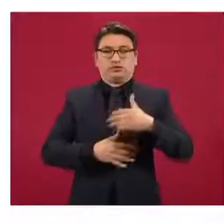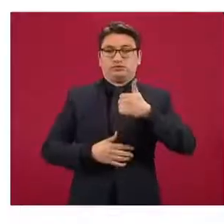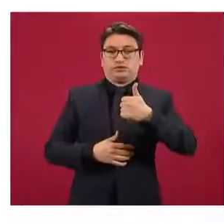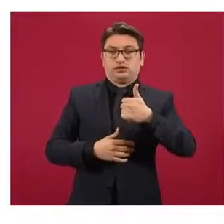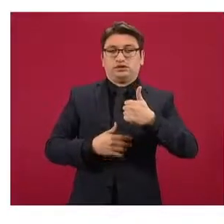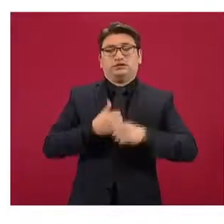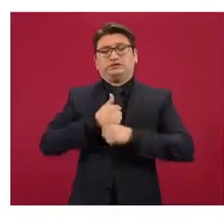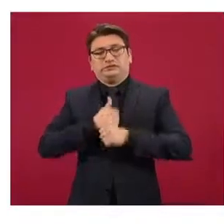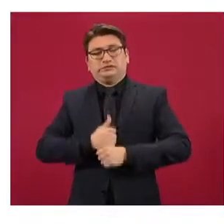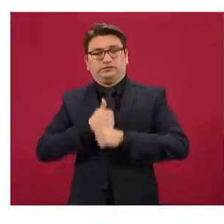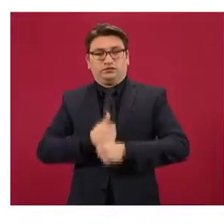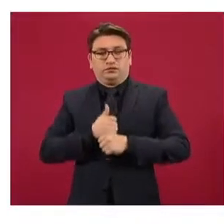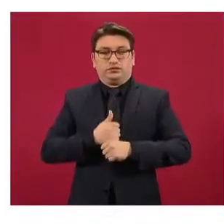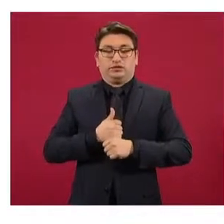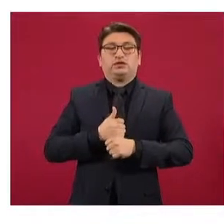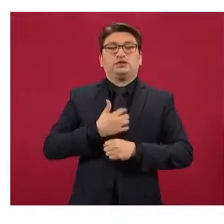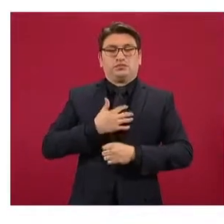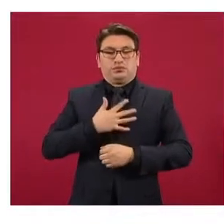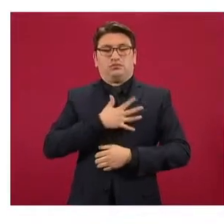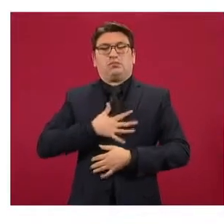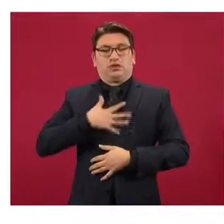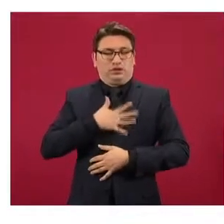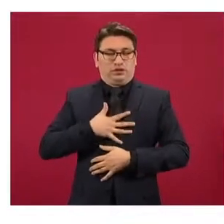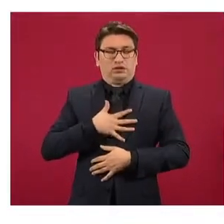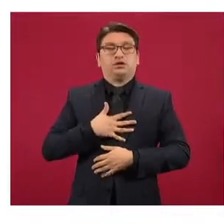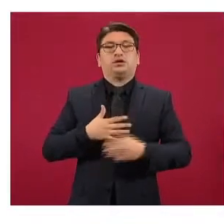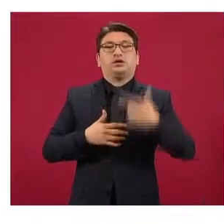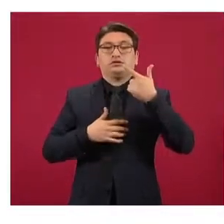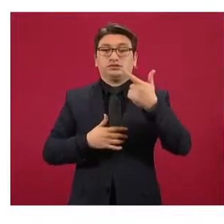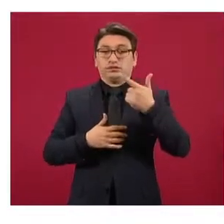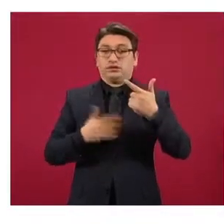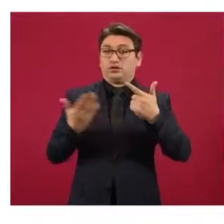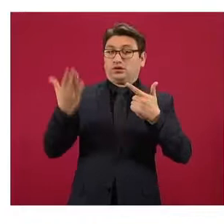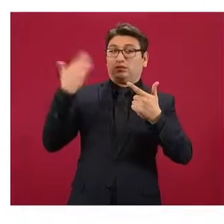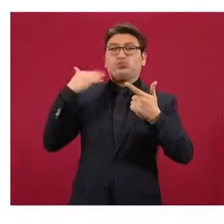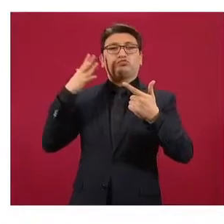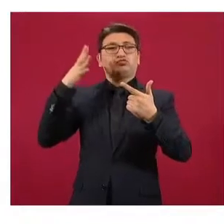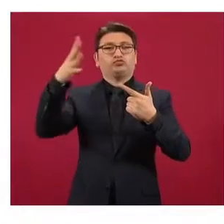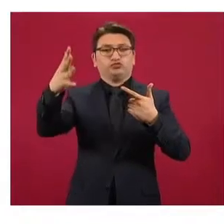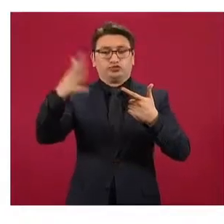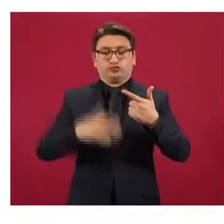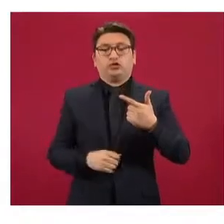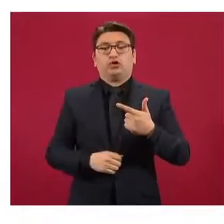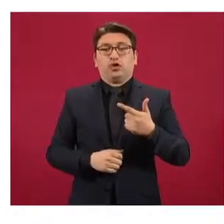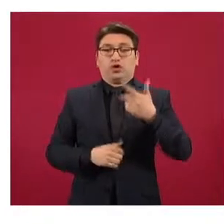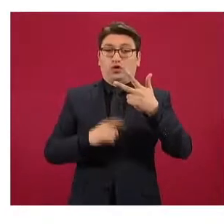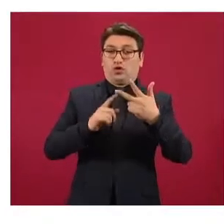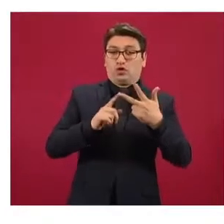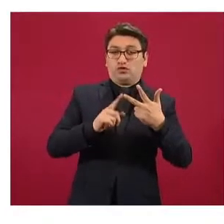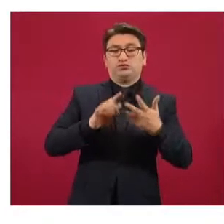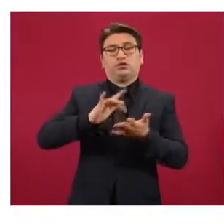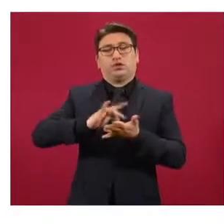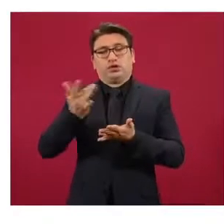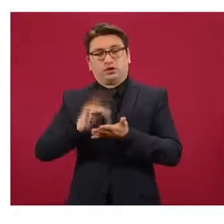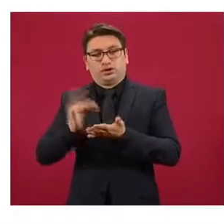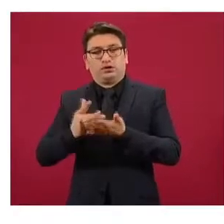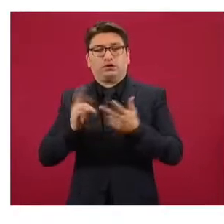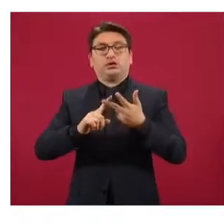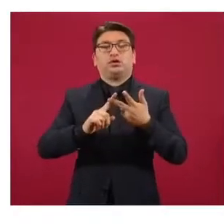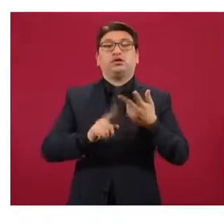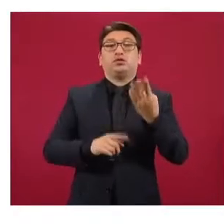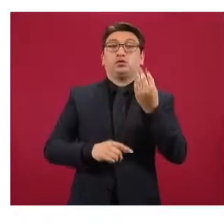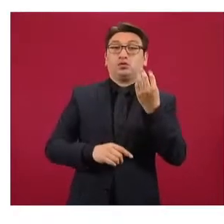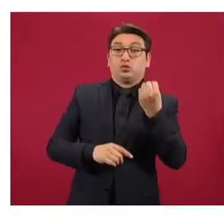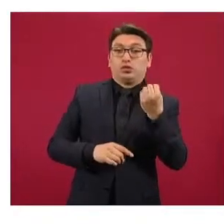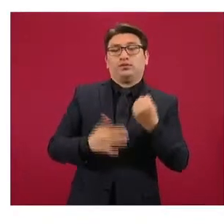del sufrimiento y el placer, el séptimo del pasado y el futuro, el 8 de la gratitud, el 9